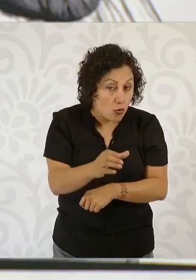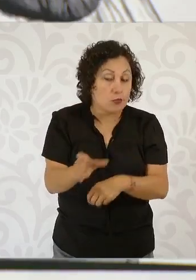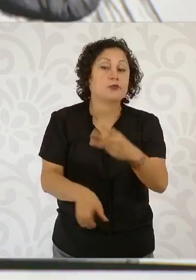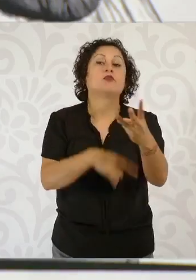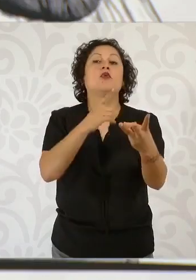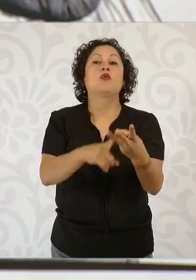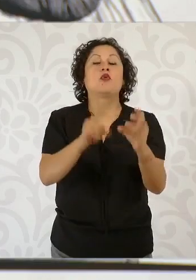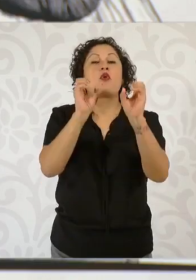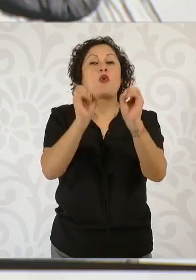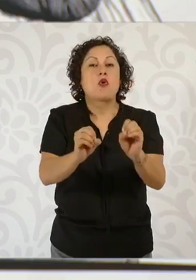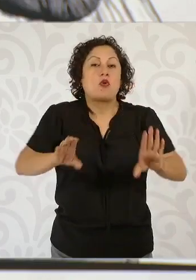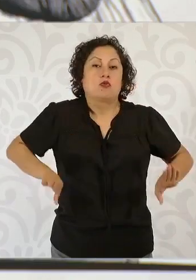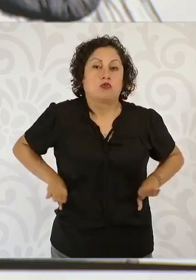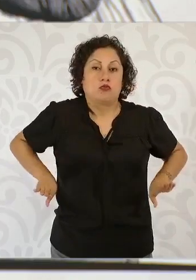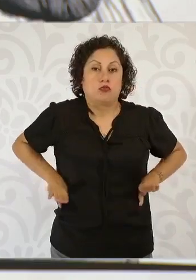tema de pareja,